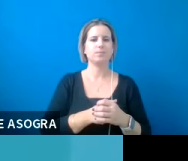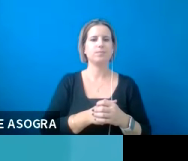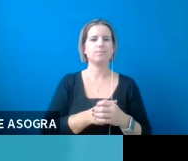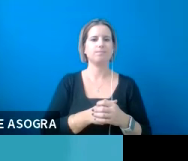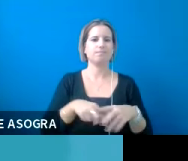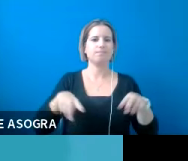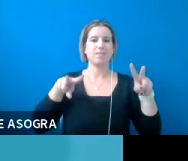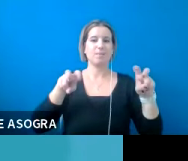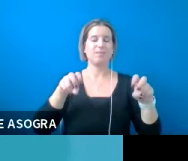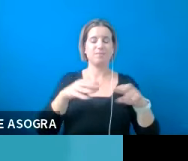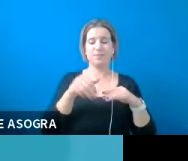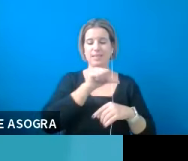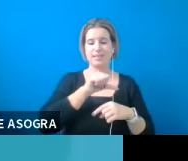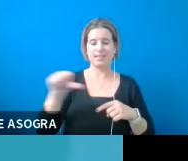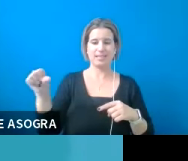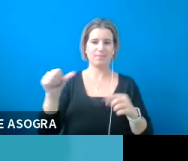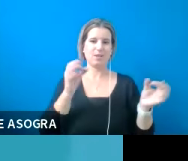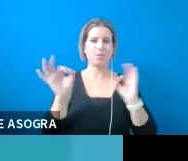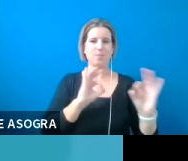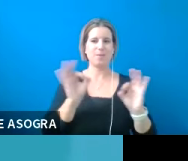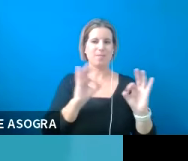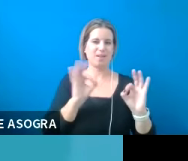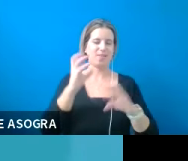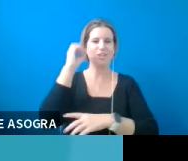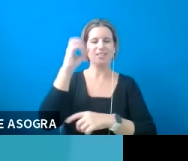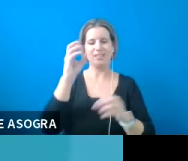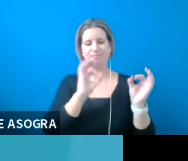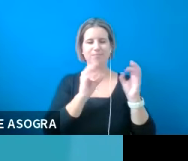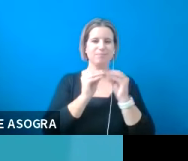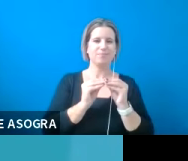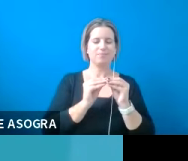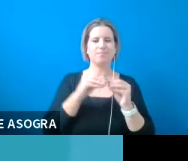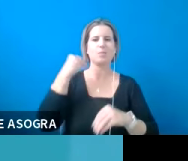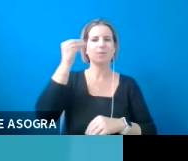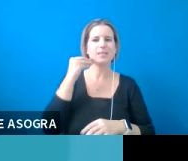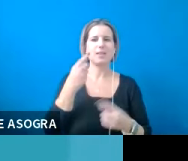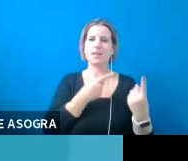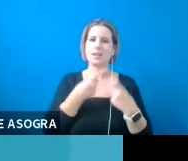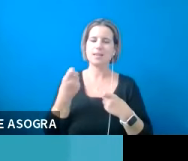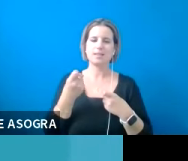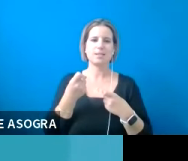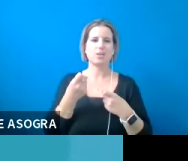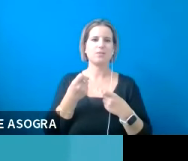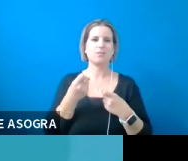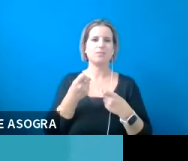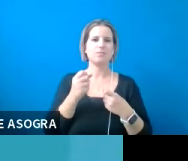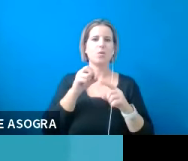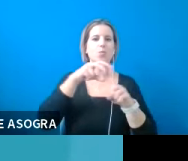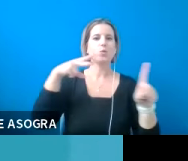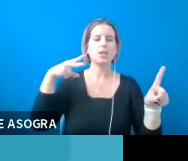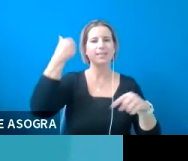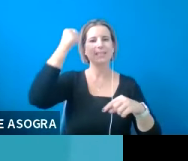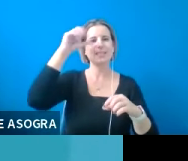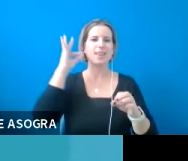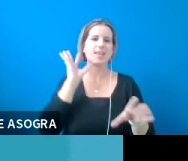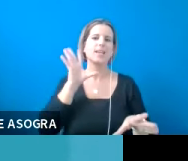principios de semana cuando estaba preparando esta charla pensaba lo necesario que es incluir la perspectiva de género